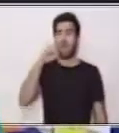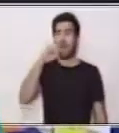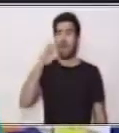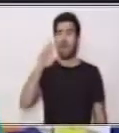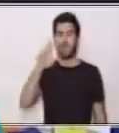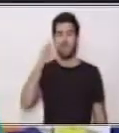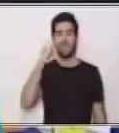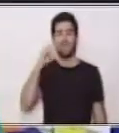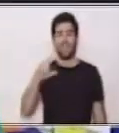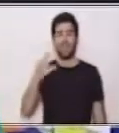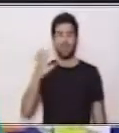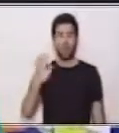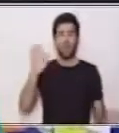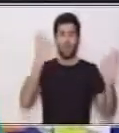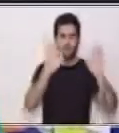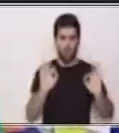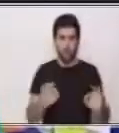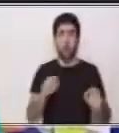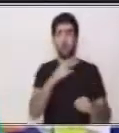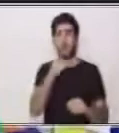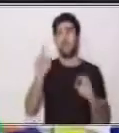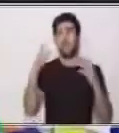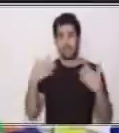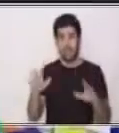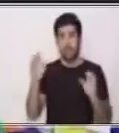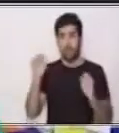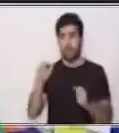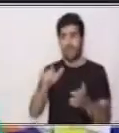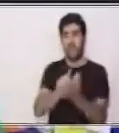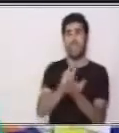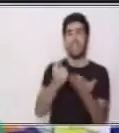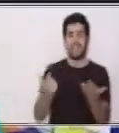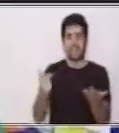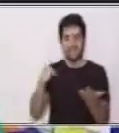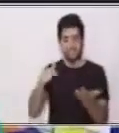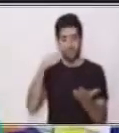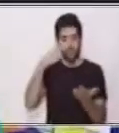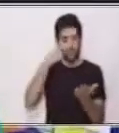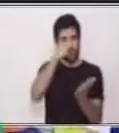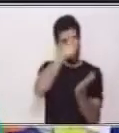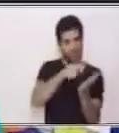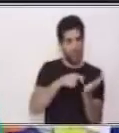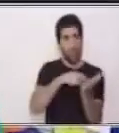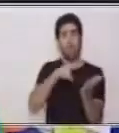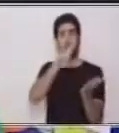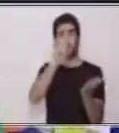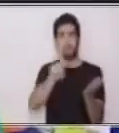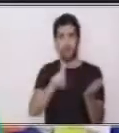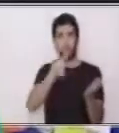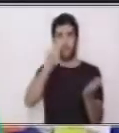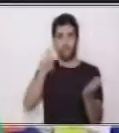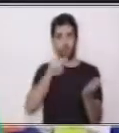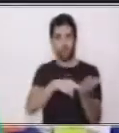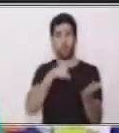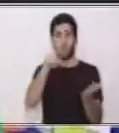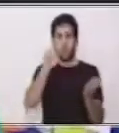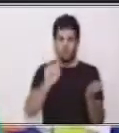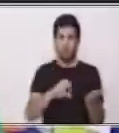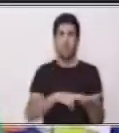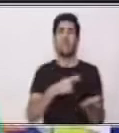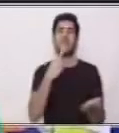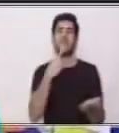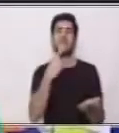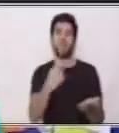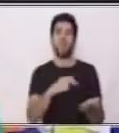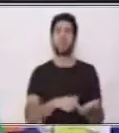geométricos. Así que ahora ya puedes contestar entonces el cuadro que aparece en la página 75 de tu libro